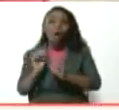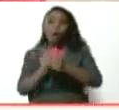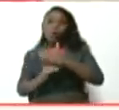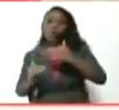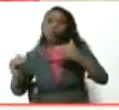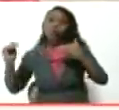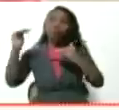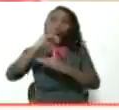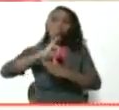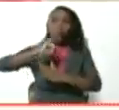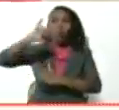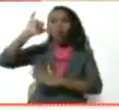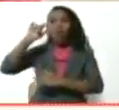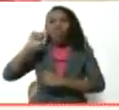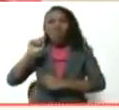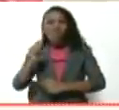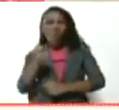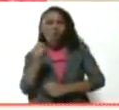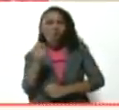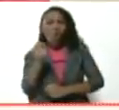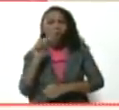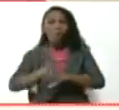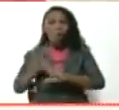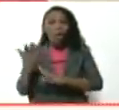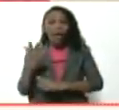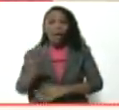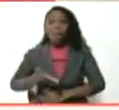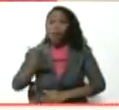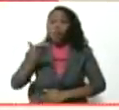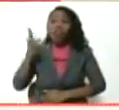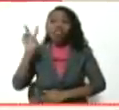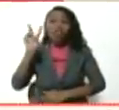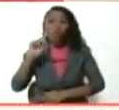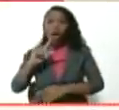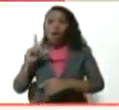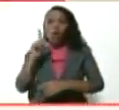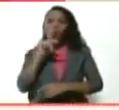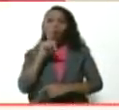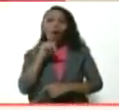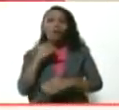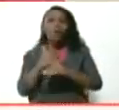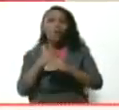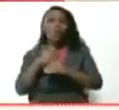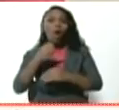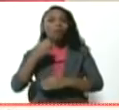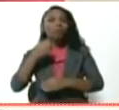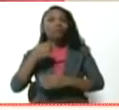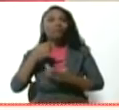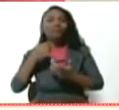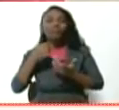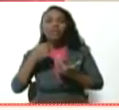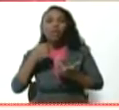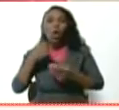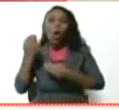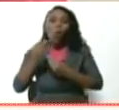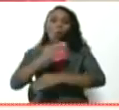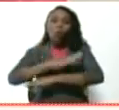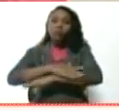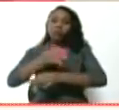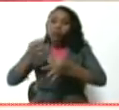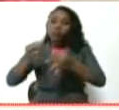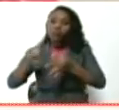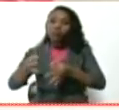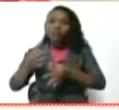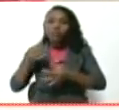el volumen, porque lo importante es Venezuela. No tienen moral de ningún tipo. Tienen moral ni siquiera